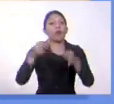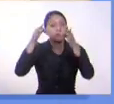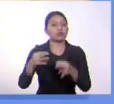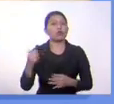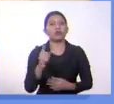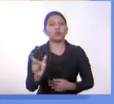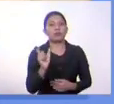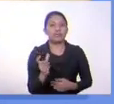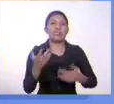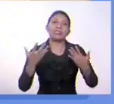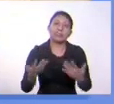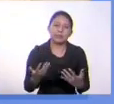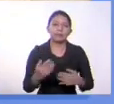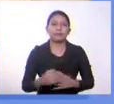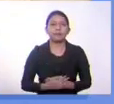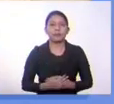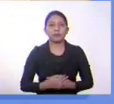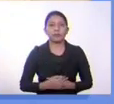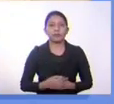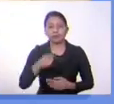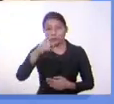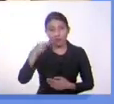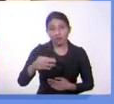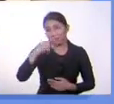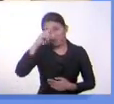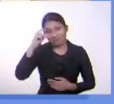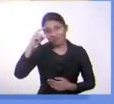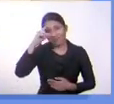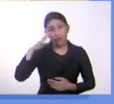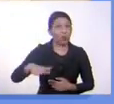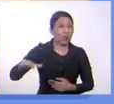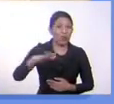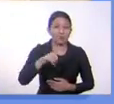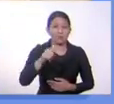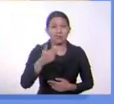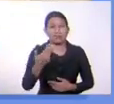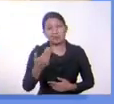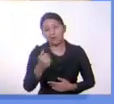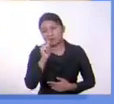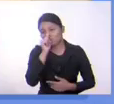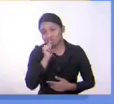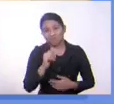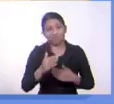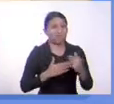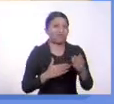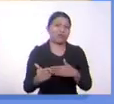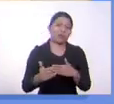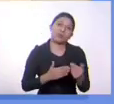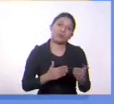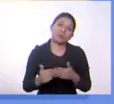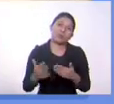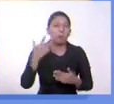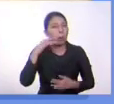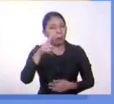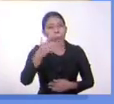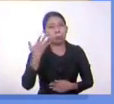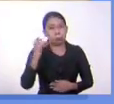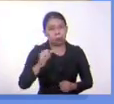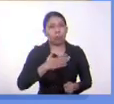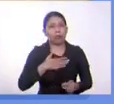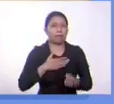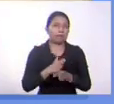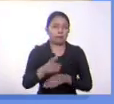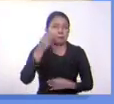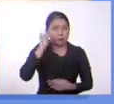trabajar en lugares que no querés, o quizás vos tenés la posibilidad de ser maestro, tenés la posibilidad